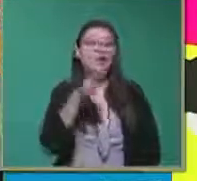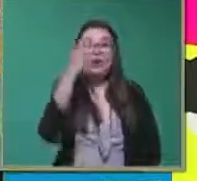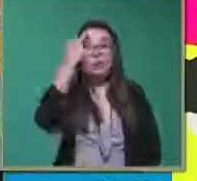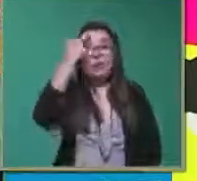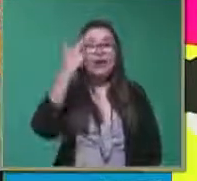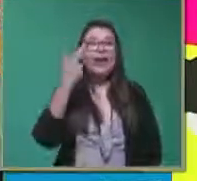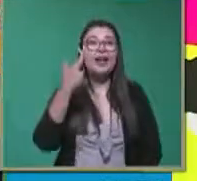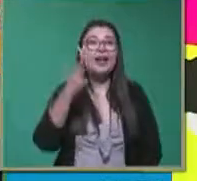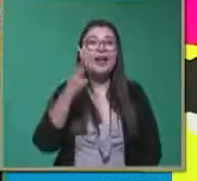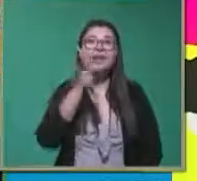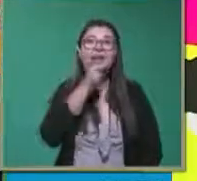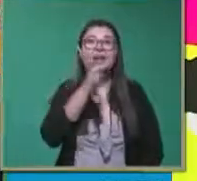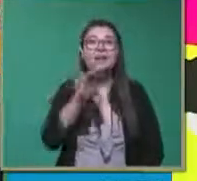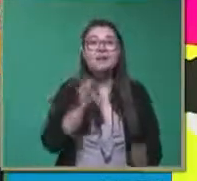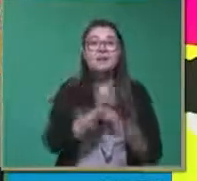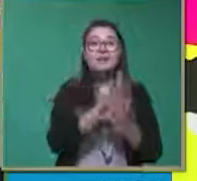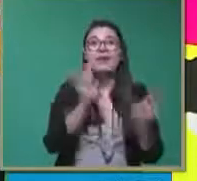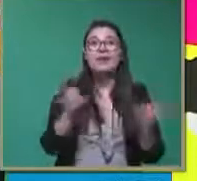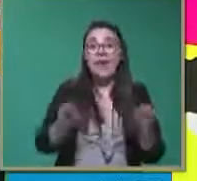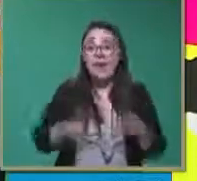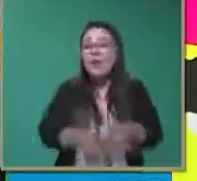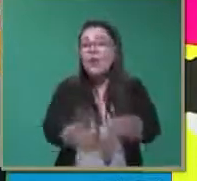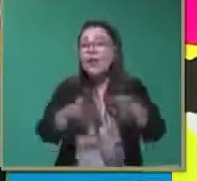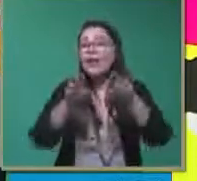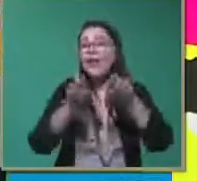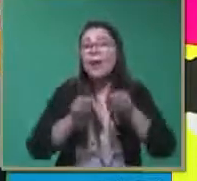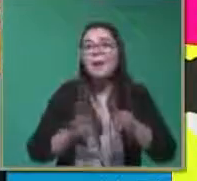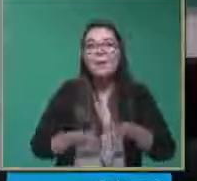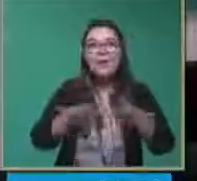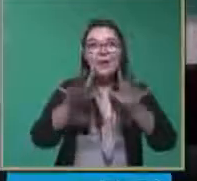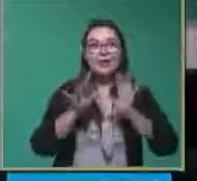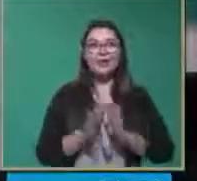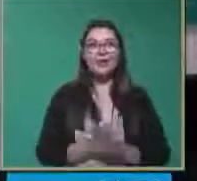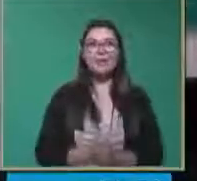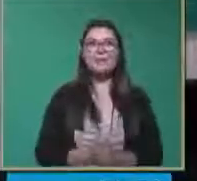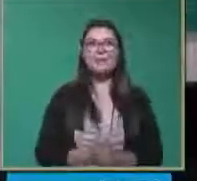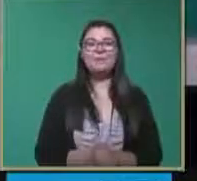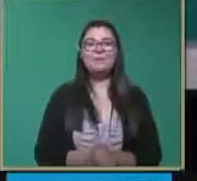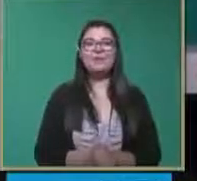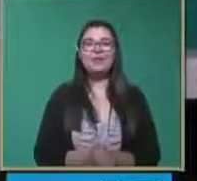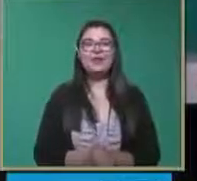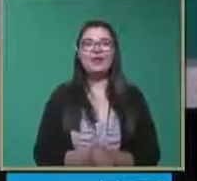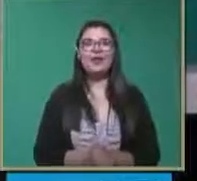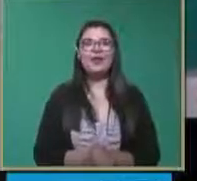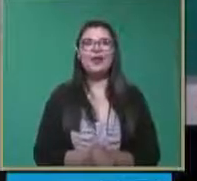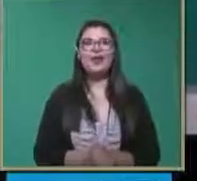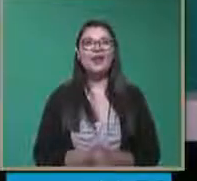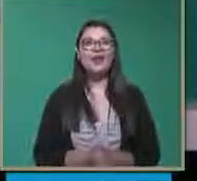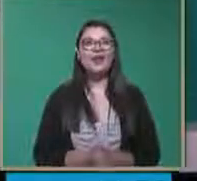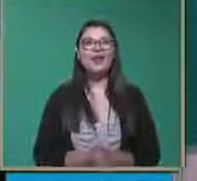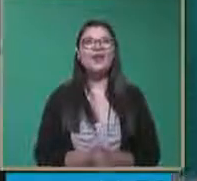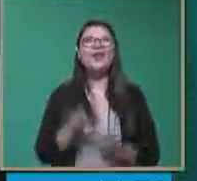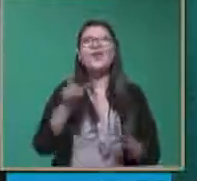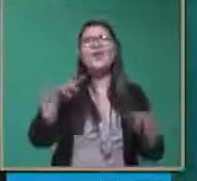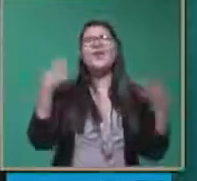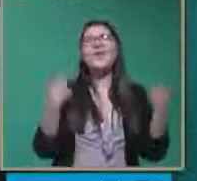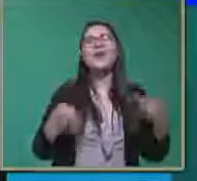sí. ¿Sí? A ver, ¿cuáles son? Bulería, bulería. ¿Segura? Que la maestra Marianela es muy inteligente. ¡Uy,